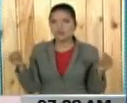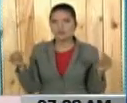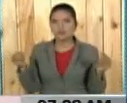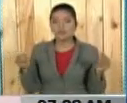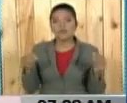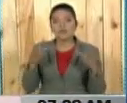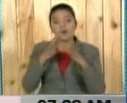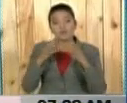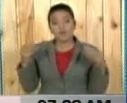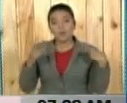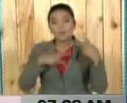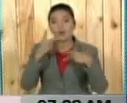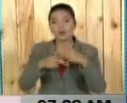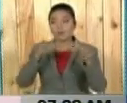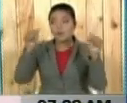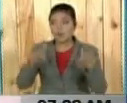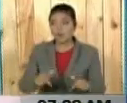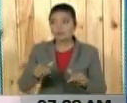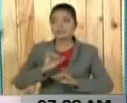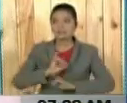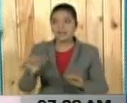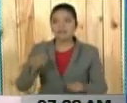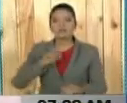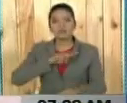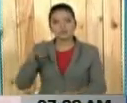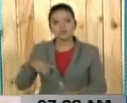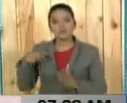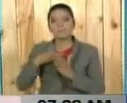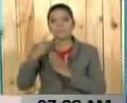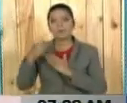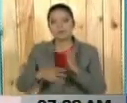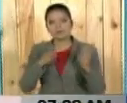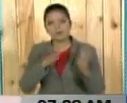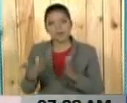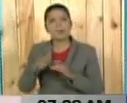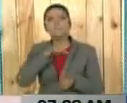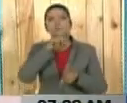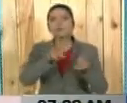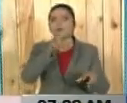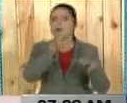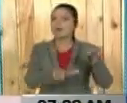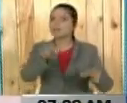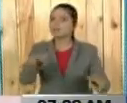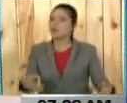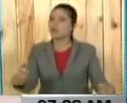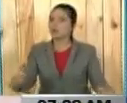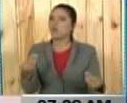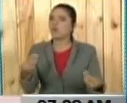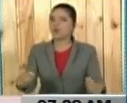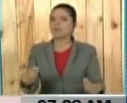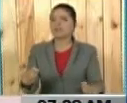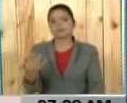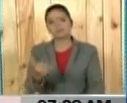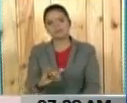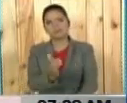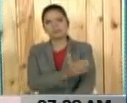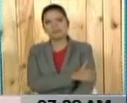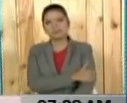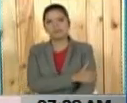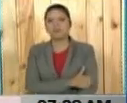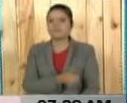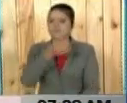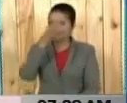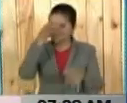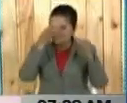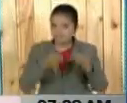la interacción en la pauta de hoy, habíamos justamente planificado y habíamos preguntado a la gente cómo sería tener una oposición digna en nuestro